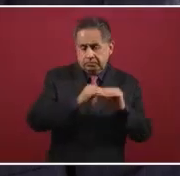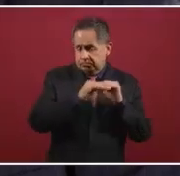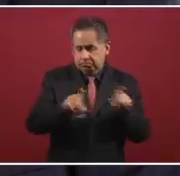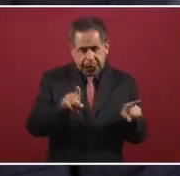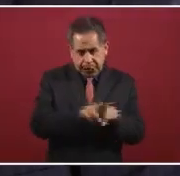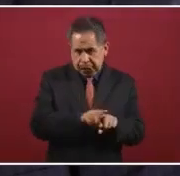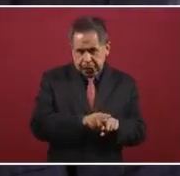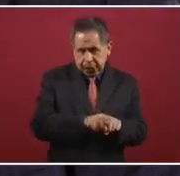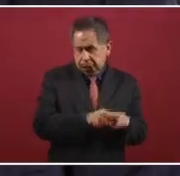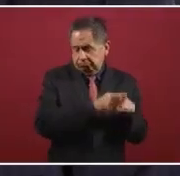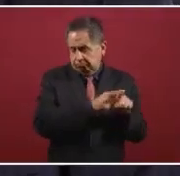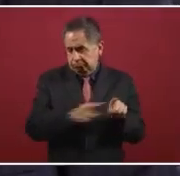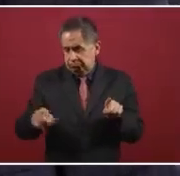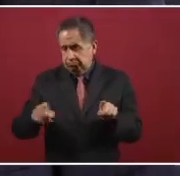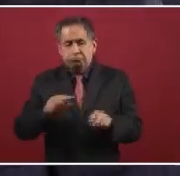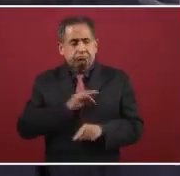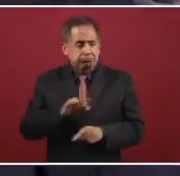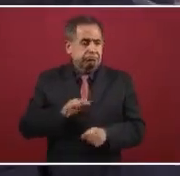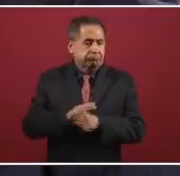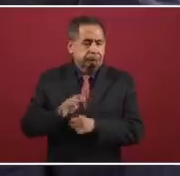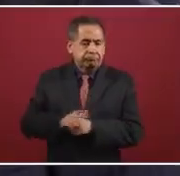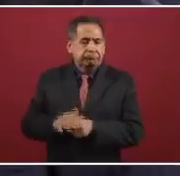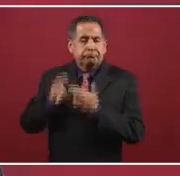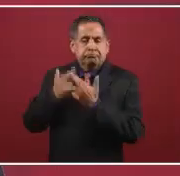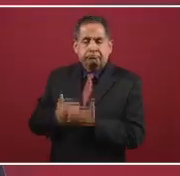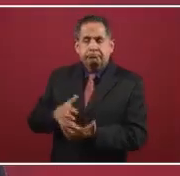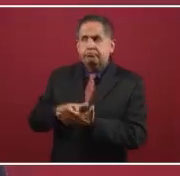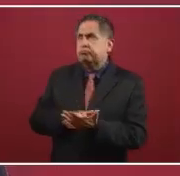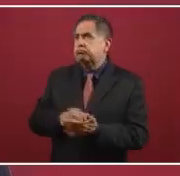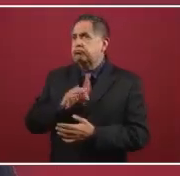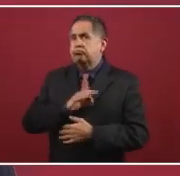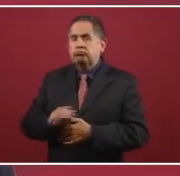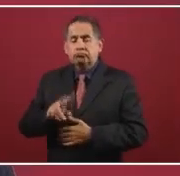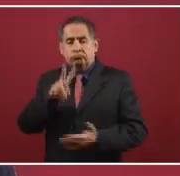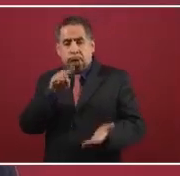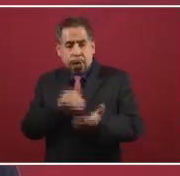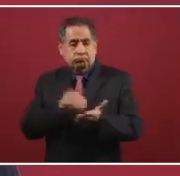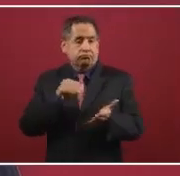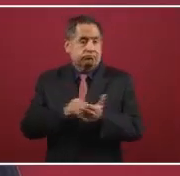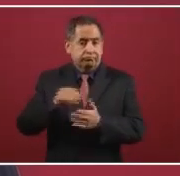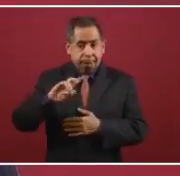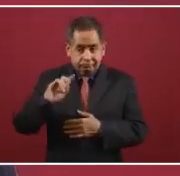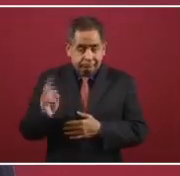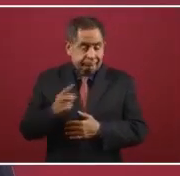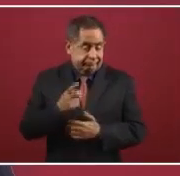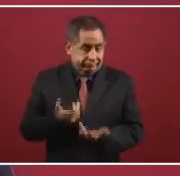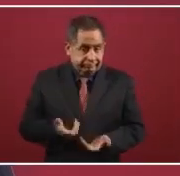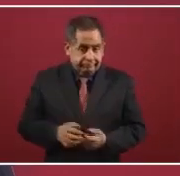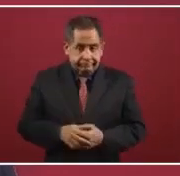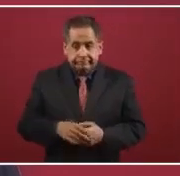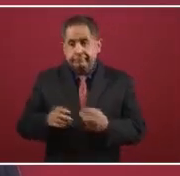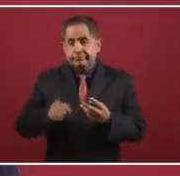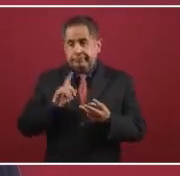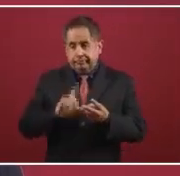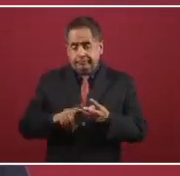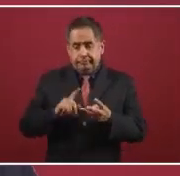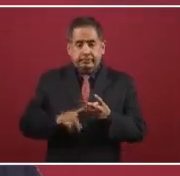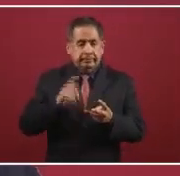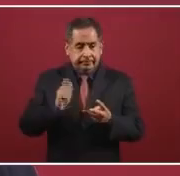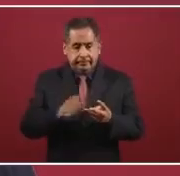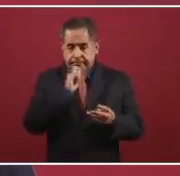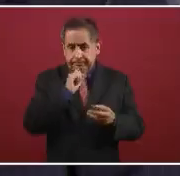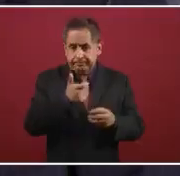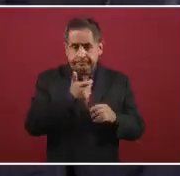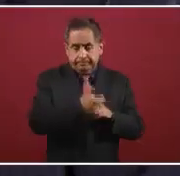permitirá tenernos a nosotros un ahorro de casi 2,000 millones de dólares. Y la tarifa, que es